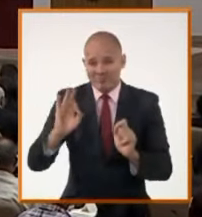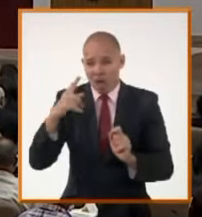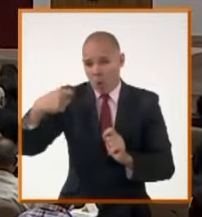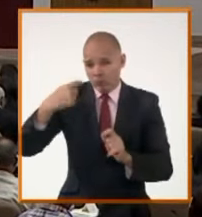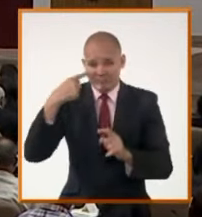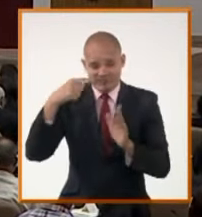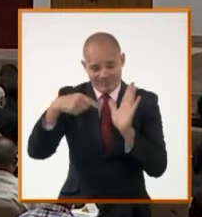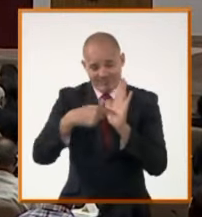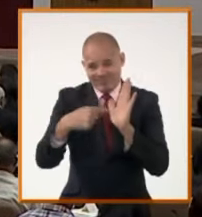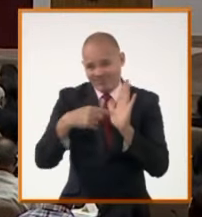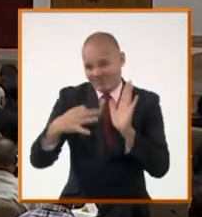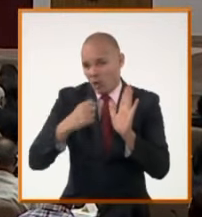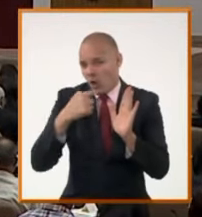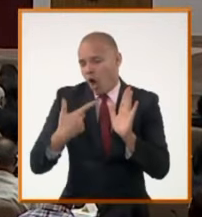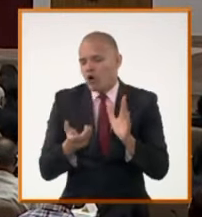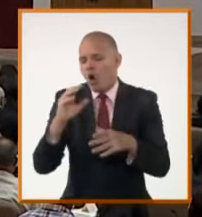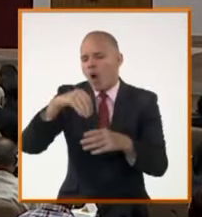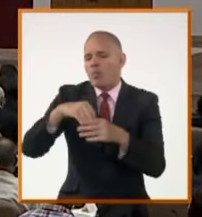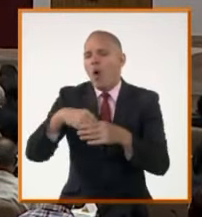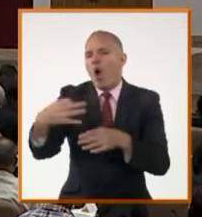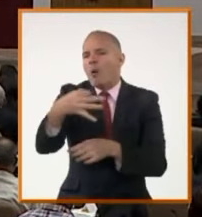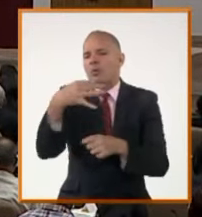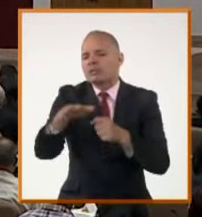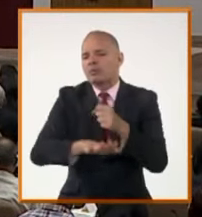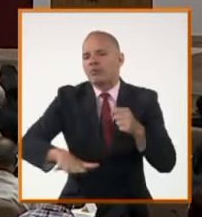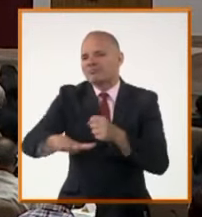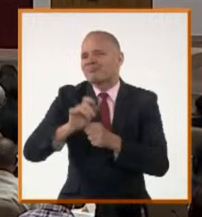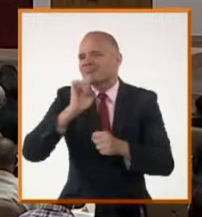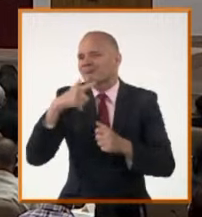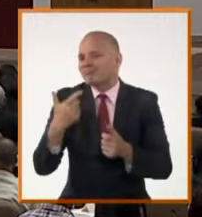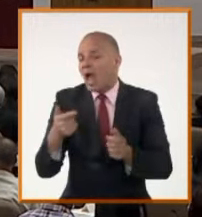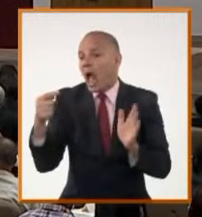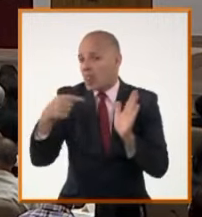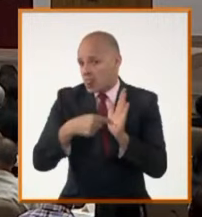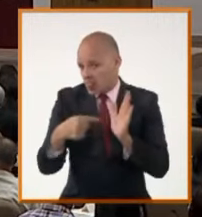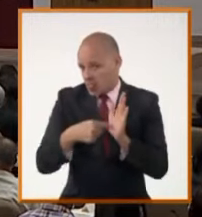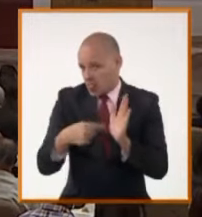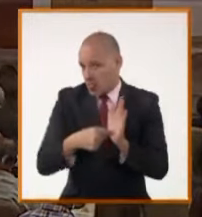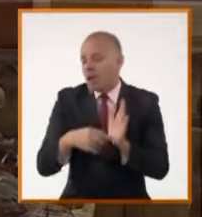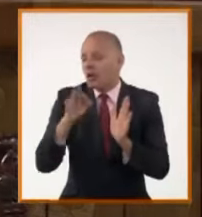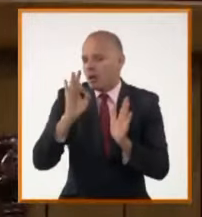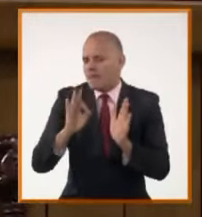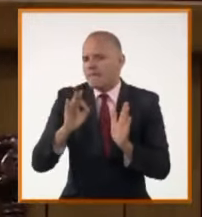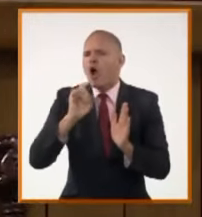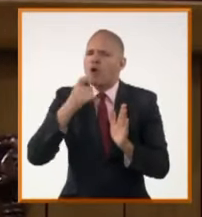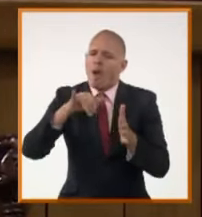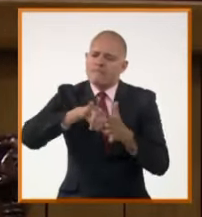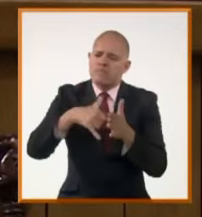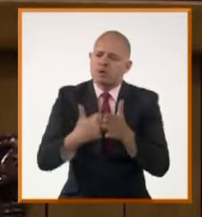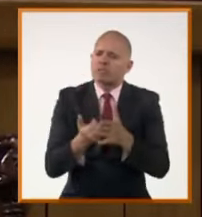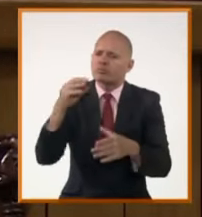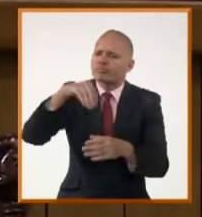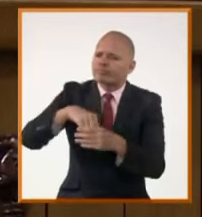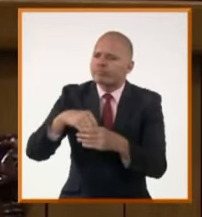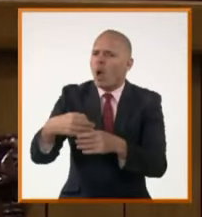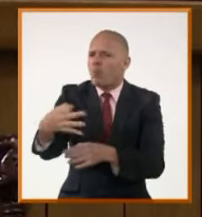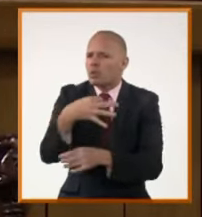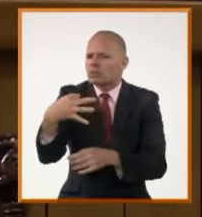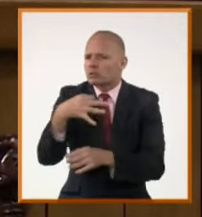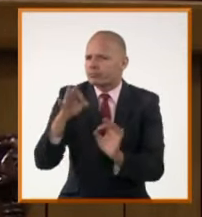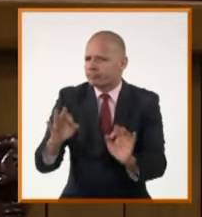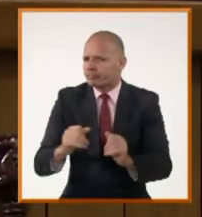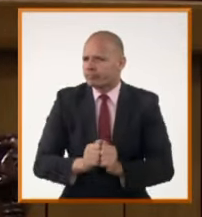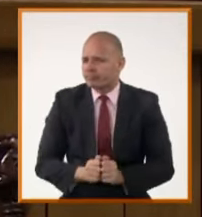del desarrollo territorial, que incluye los proyectos de desarrollo local.